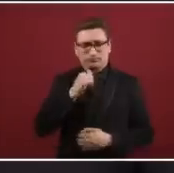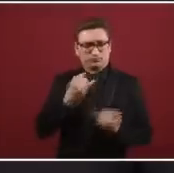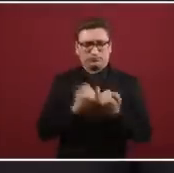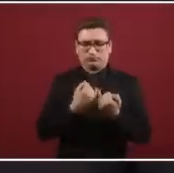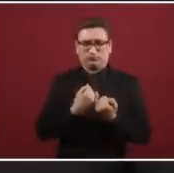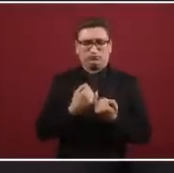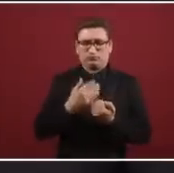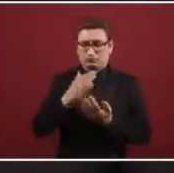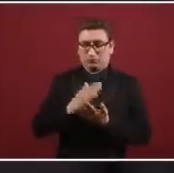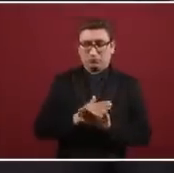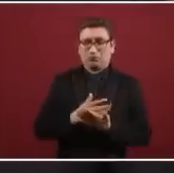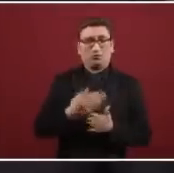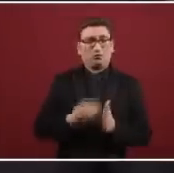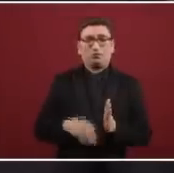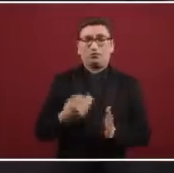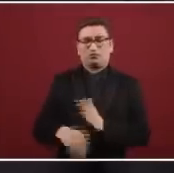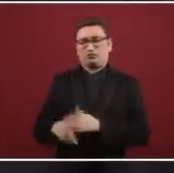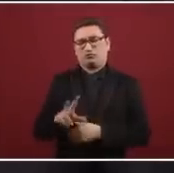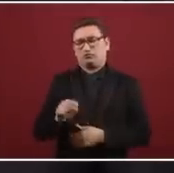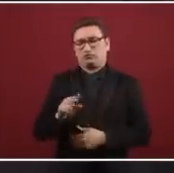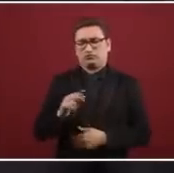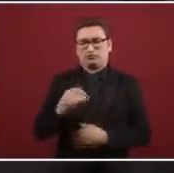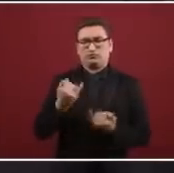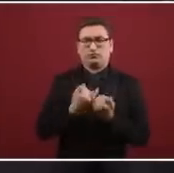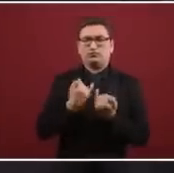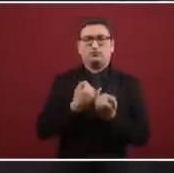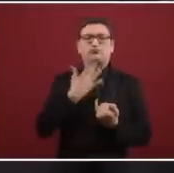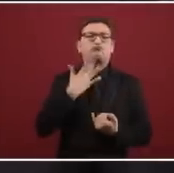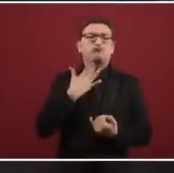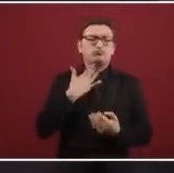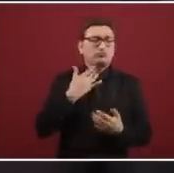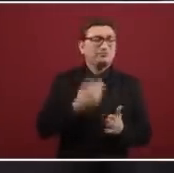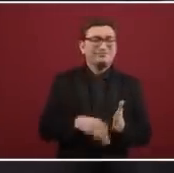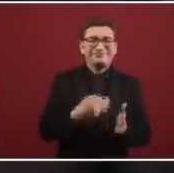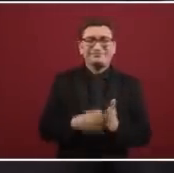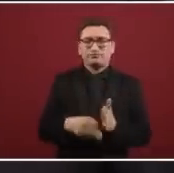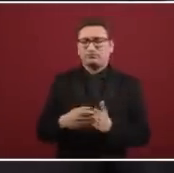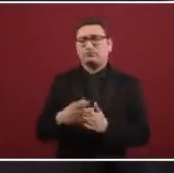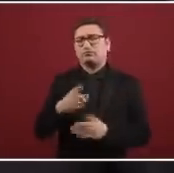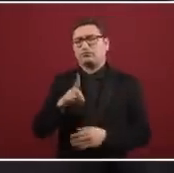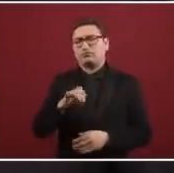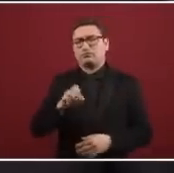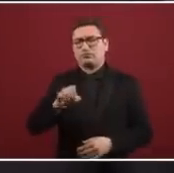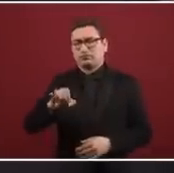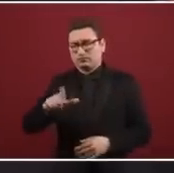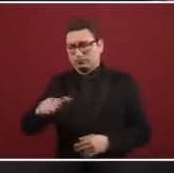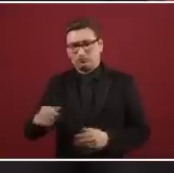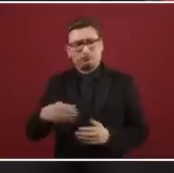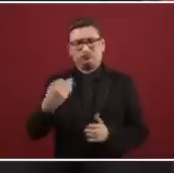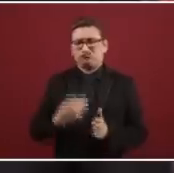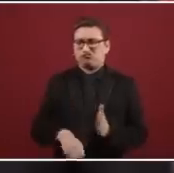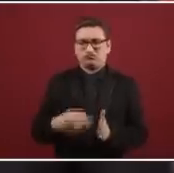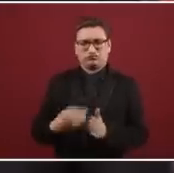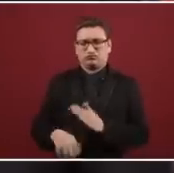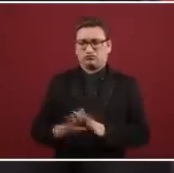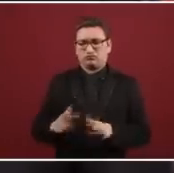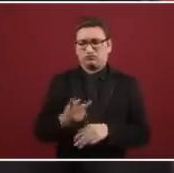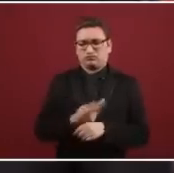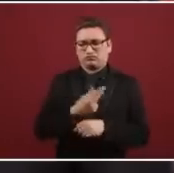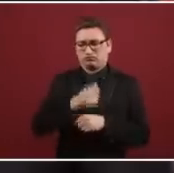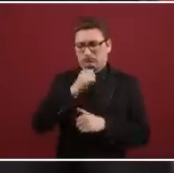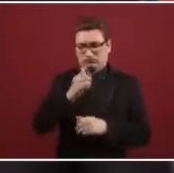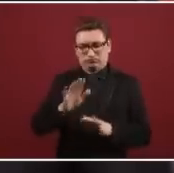gasolinas ni de diésel, nada de eso. Eso está resuelto.